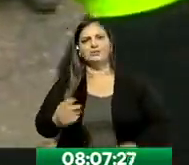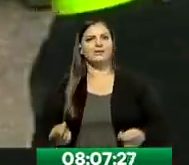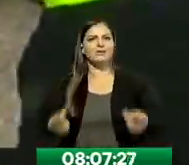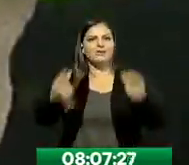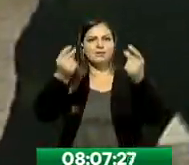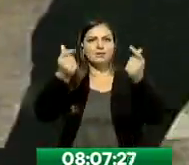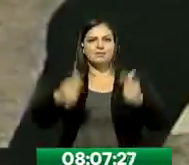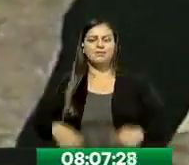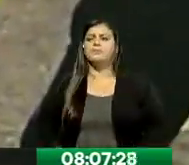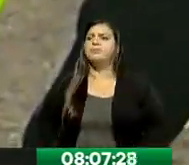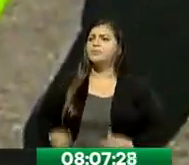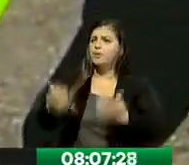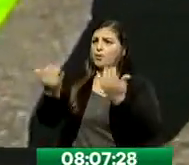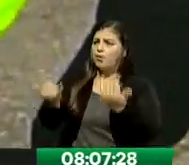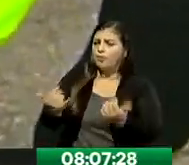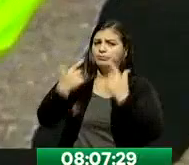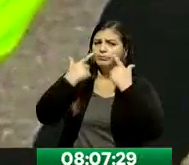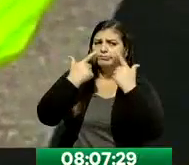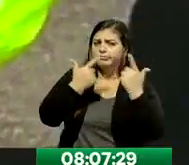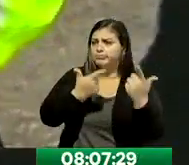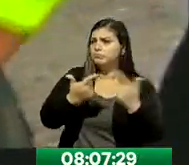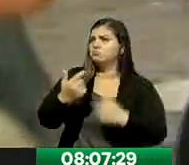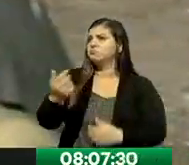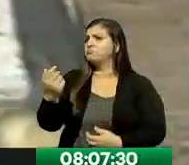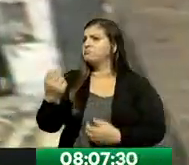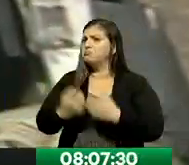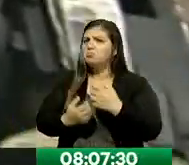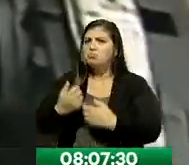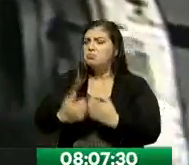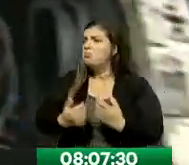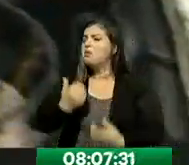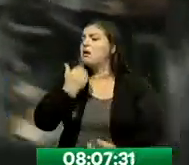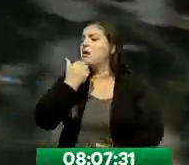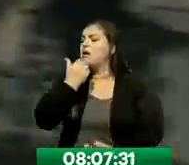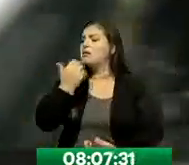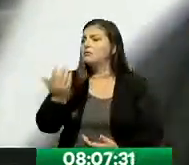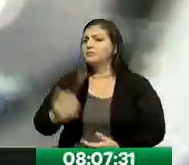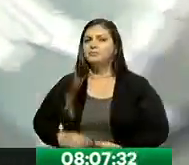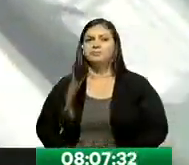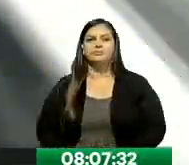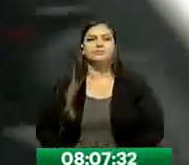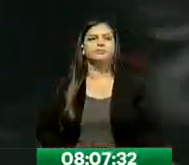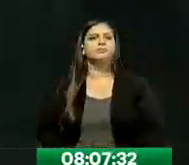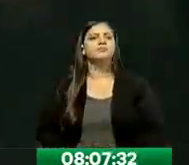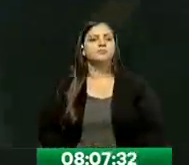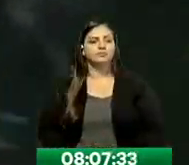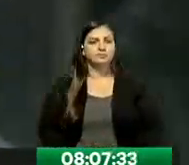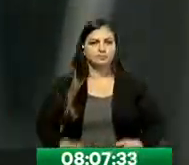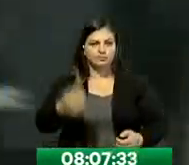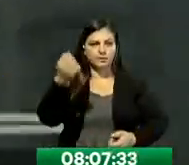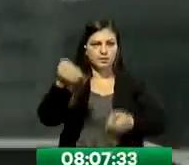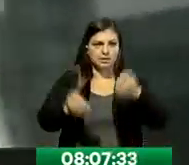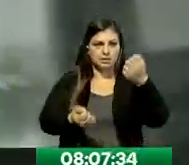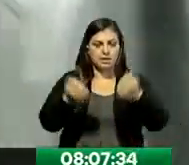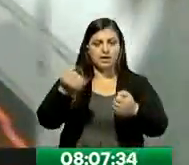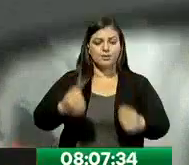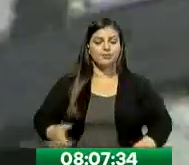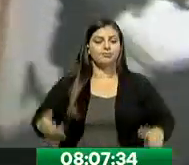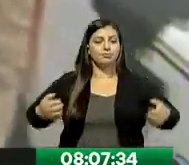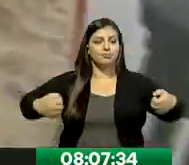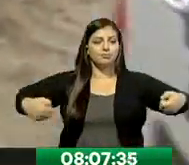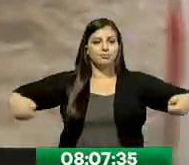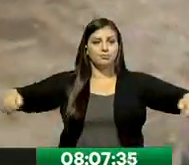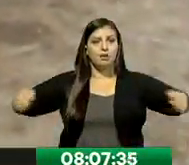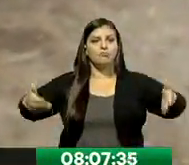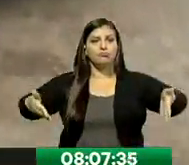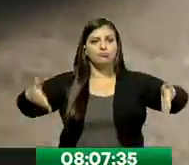anomalías? Bien, en esta mañana hemos retirado ya varias películas antisolares. Es importante